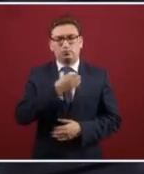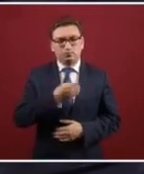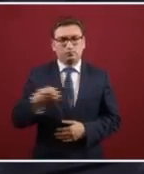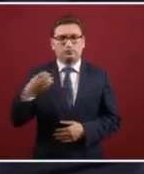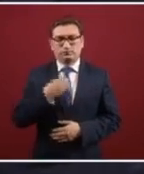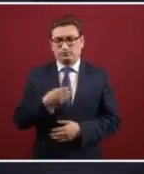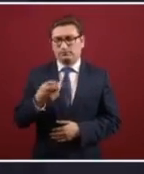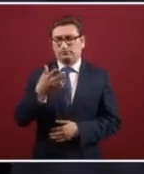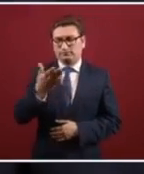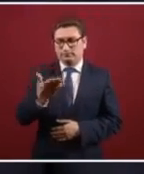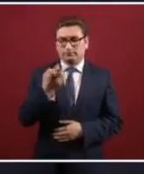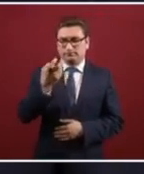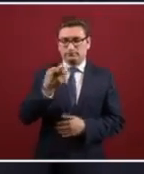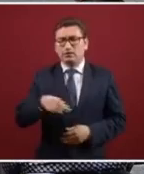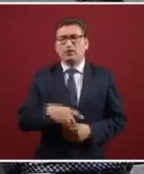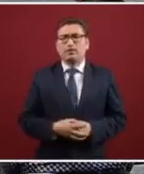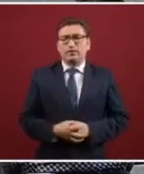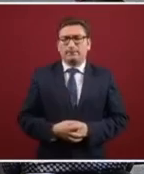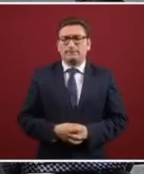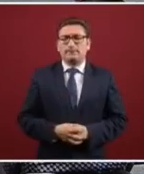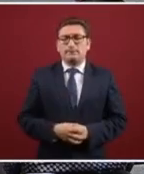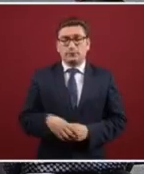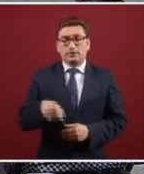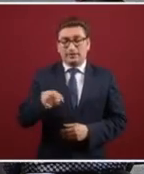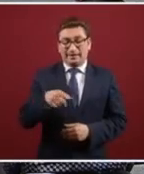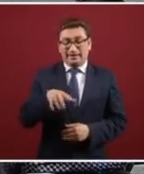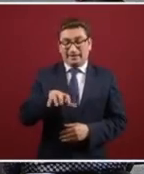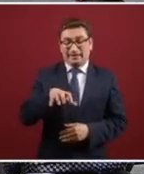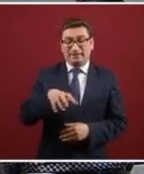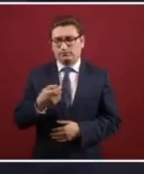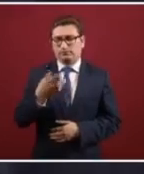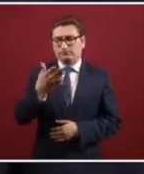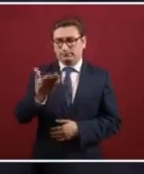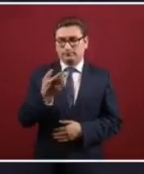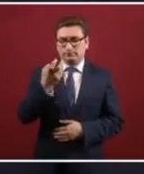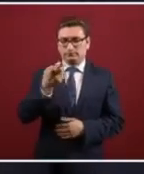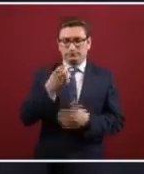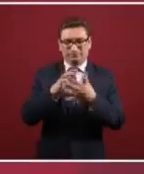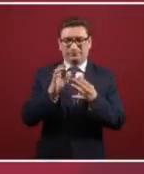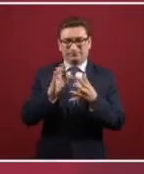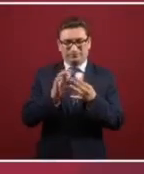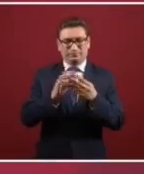de esta ley de austeridad, enfatizó. Eso de lo de la transparencia